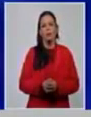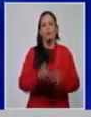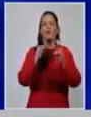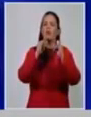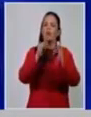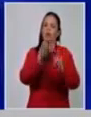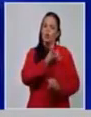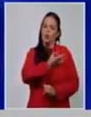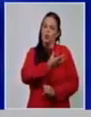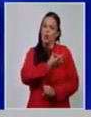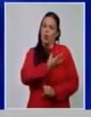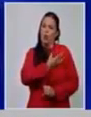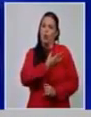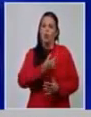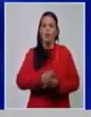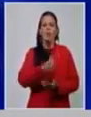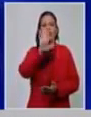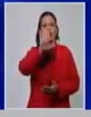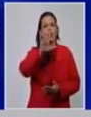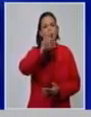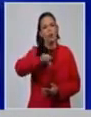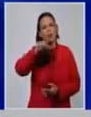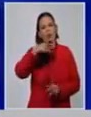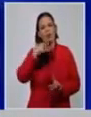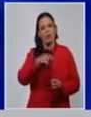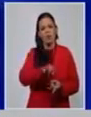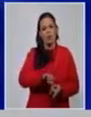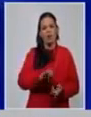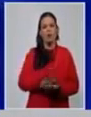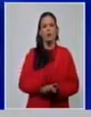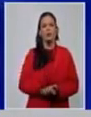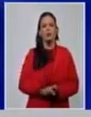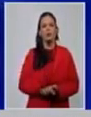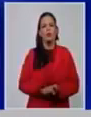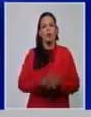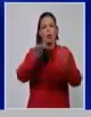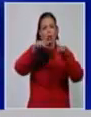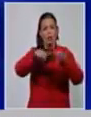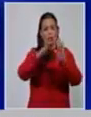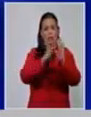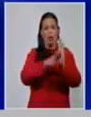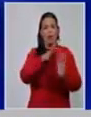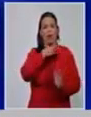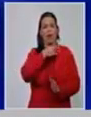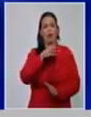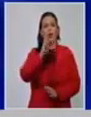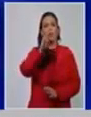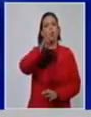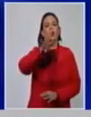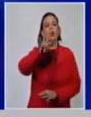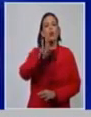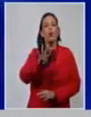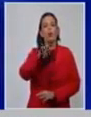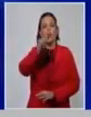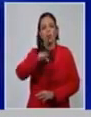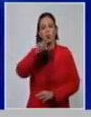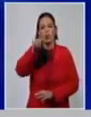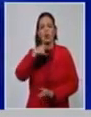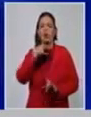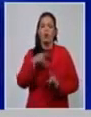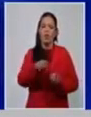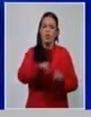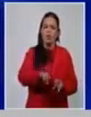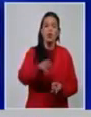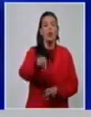la estadística, 34 fallecidos en lo que va de enero, y eso habla justamente de lo doloroso